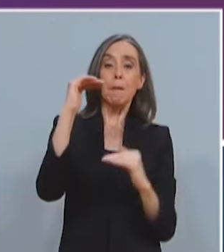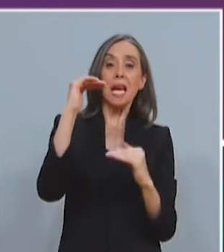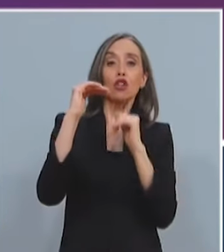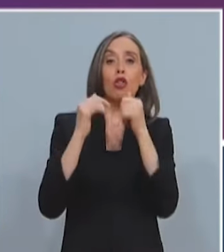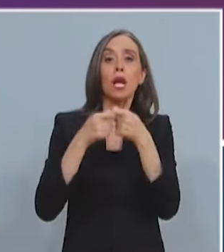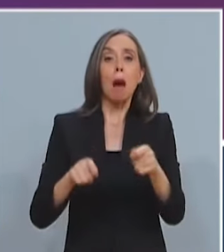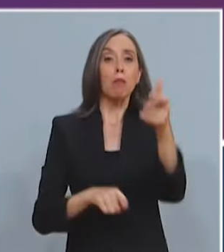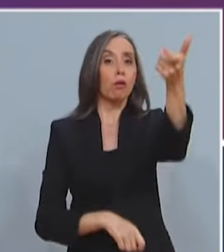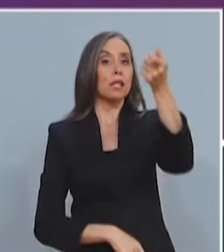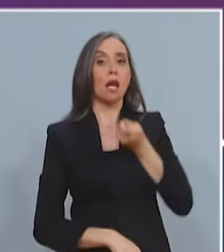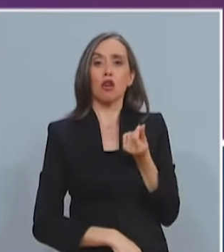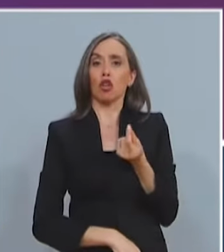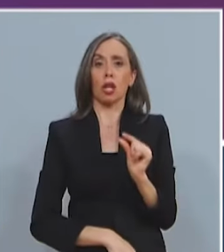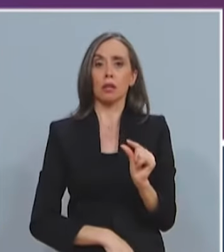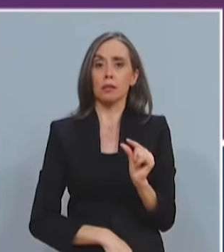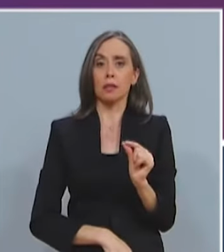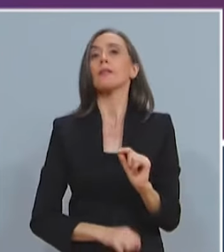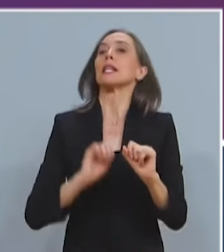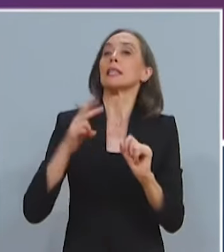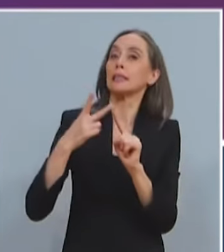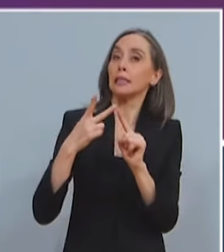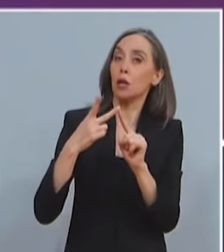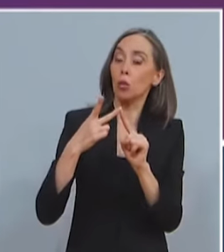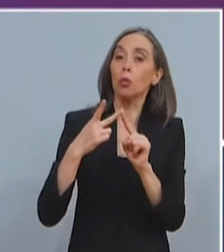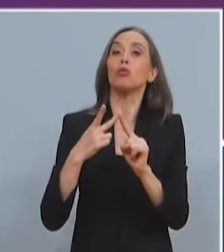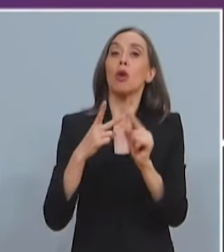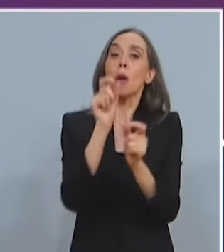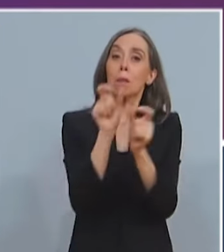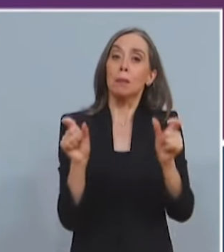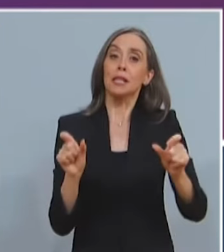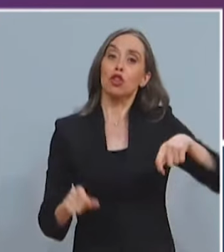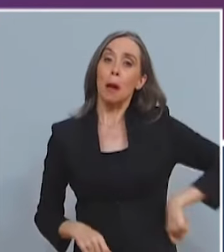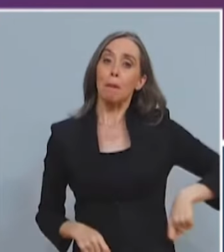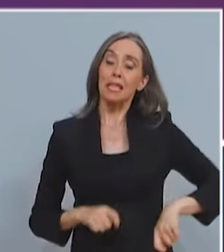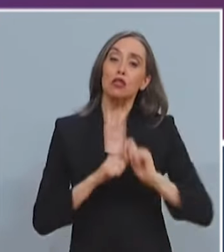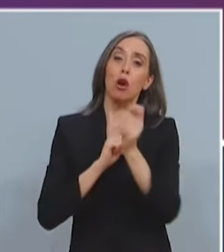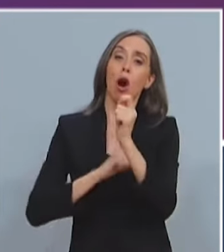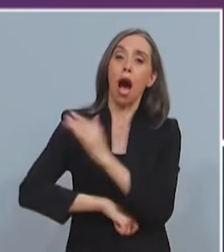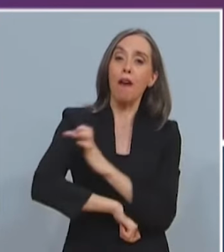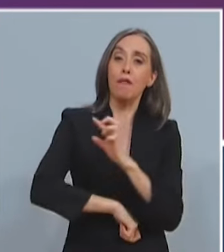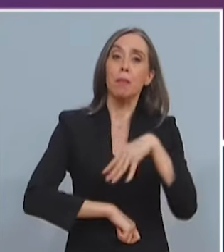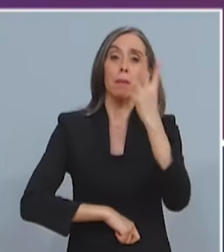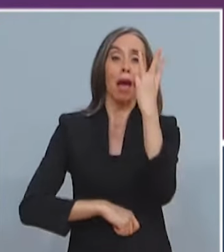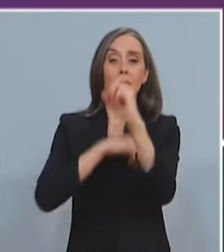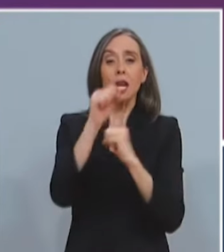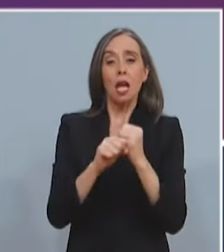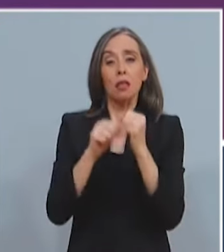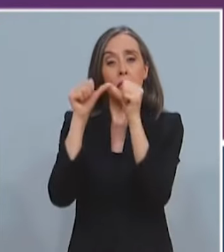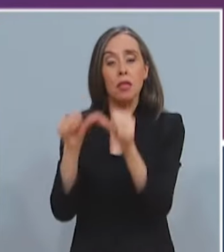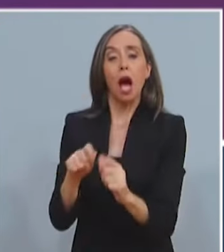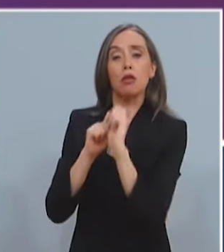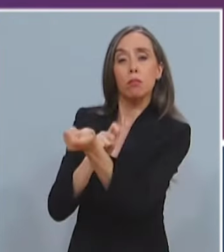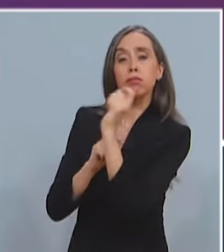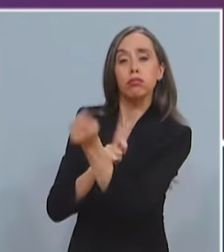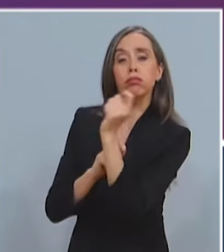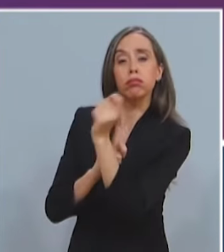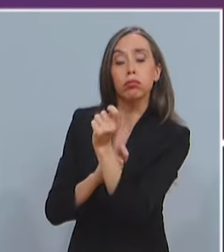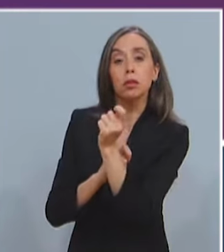línea de la pobreza y segundo que las pensiones de aquellos que hayan cotizado por más de 30 años estén siempre